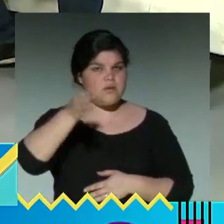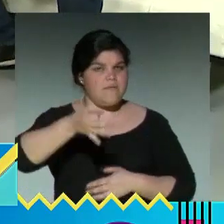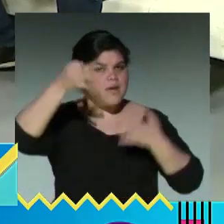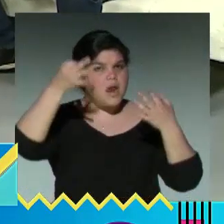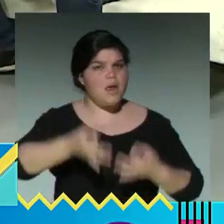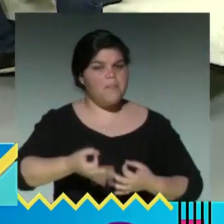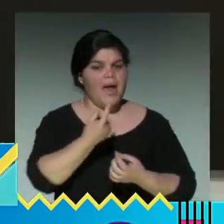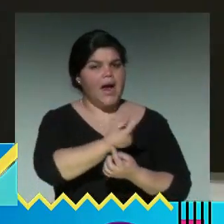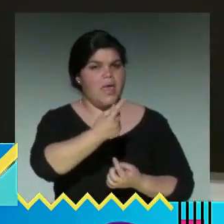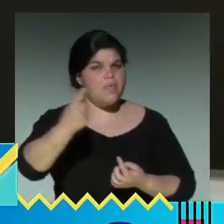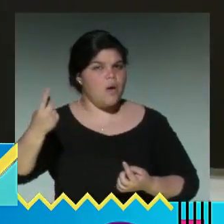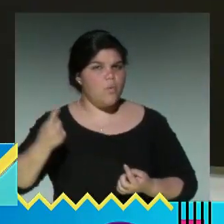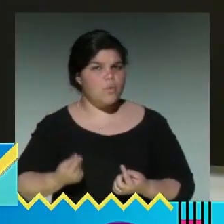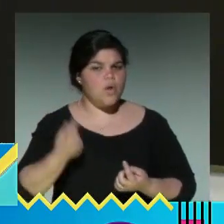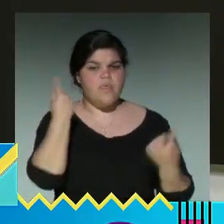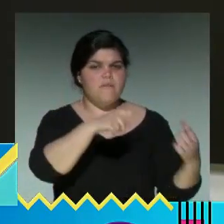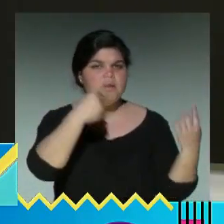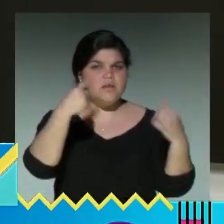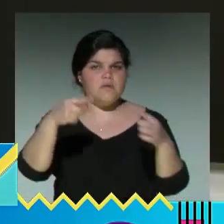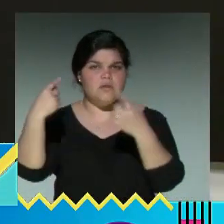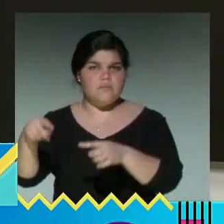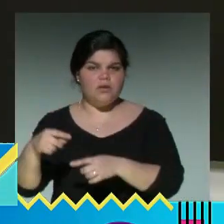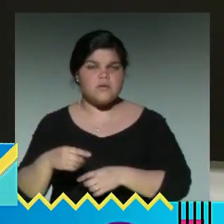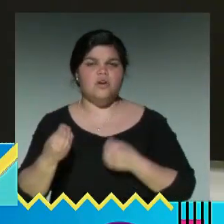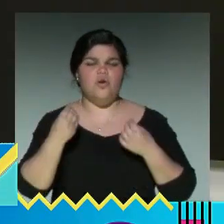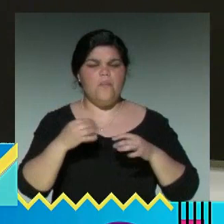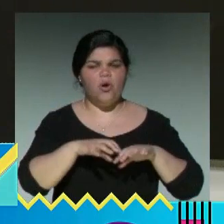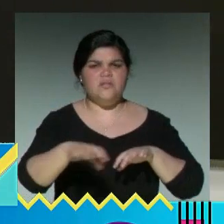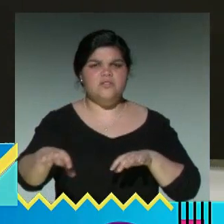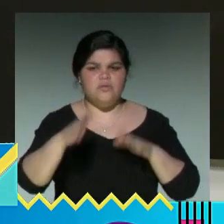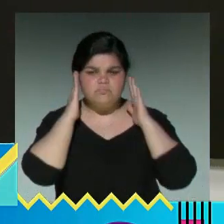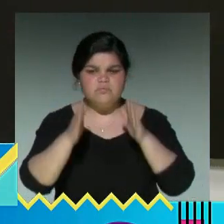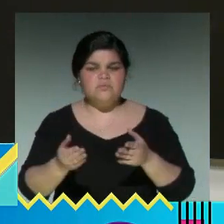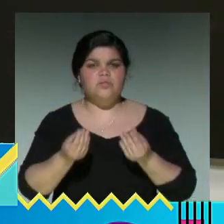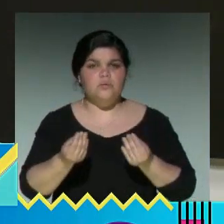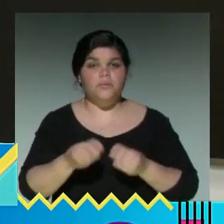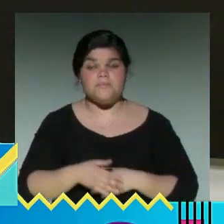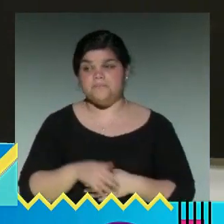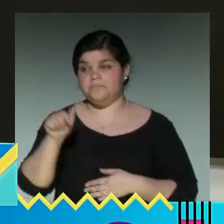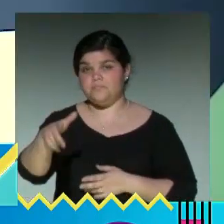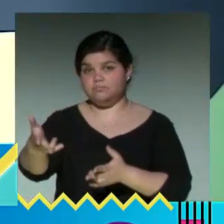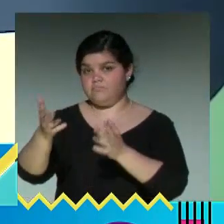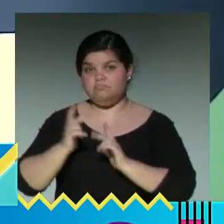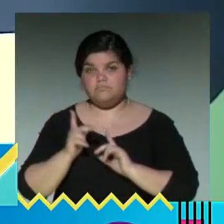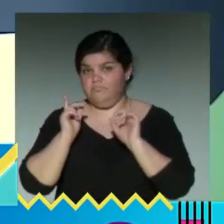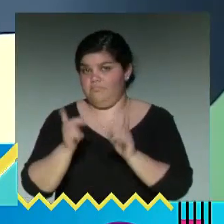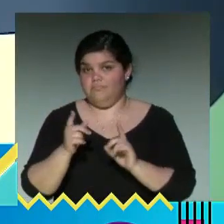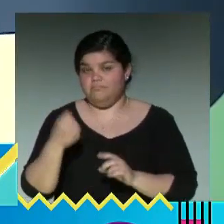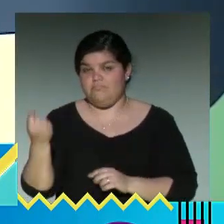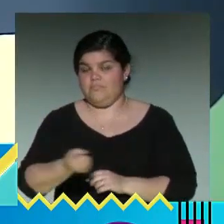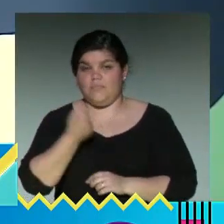eso, ¿cómo se trabaja desde la extensión eso hoy? Bueno, eso es una clave, como planteaba Guillermo, tratar